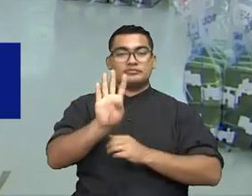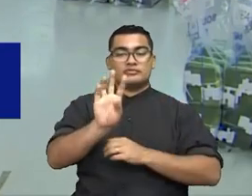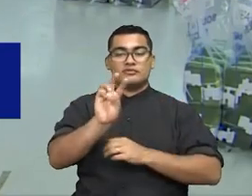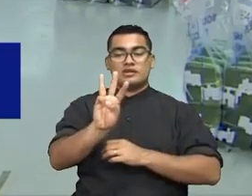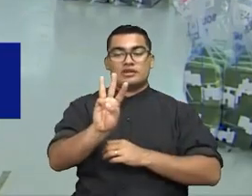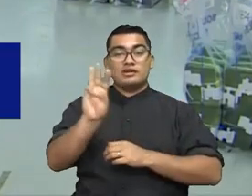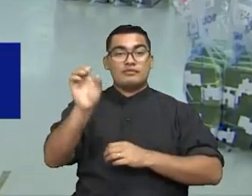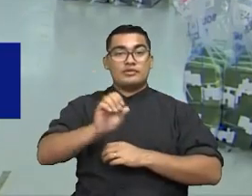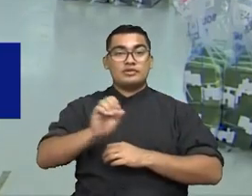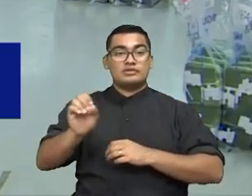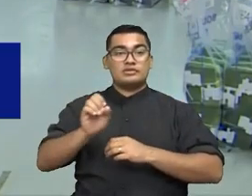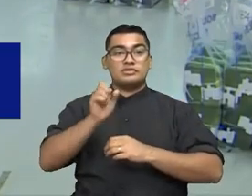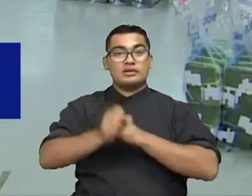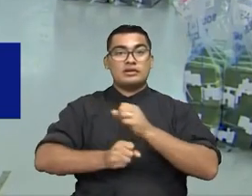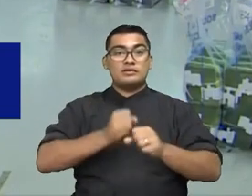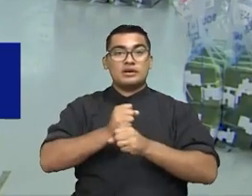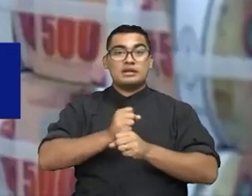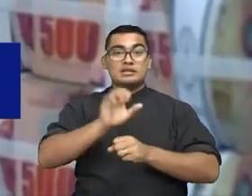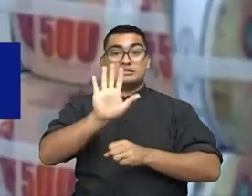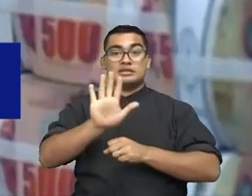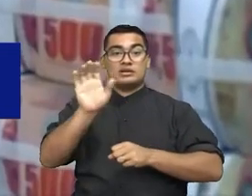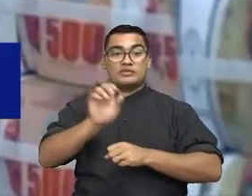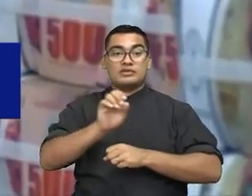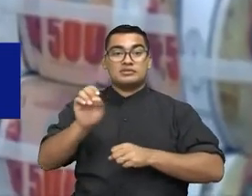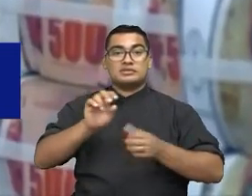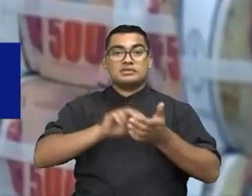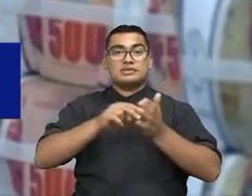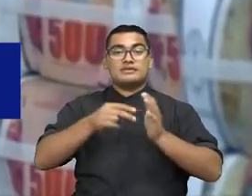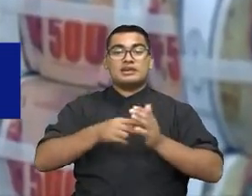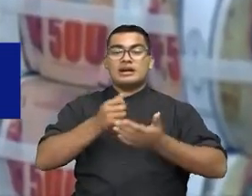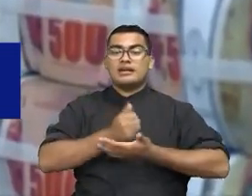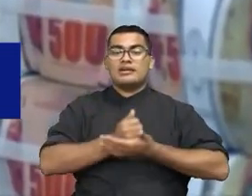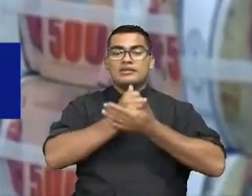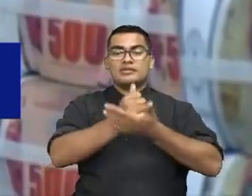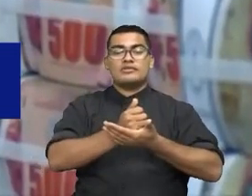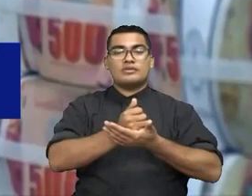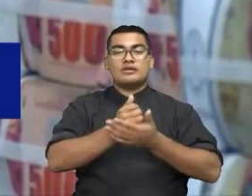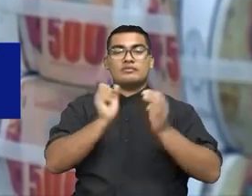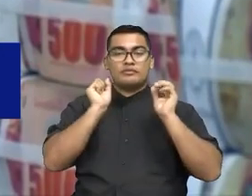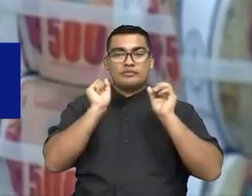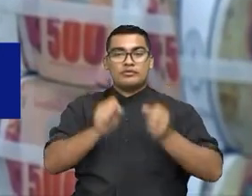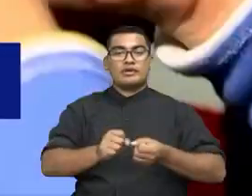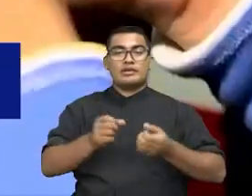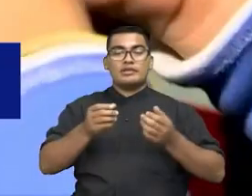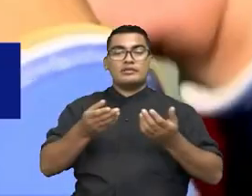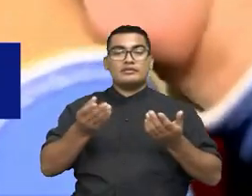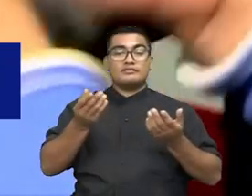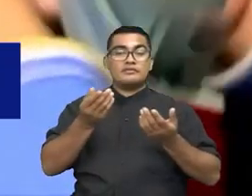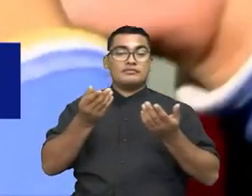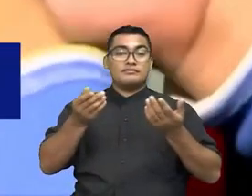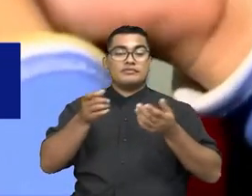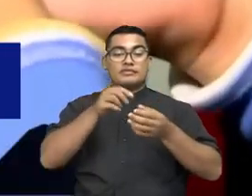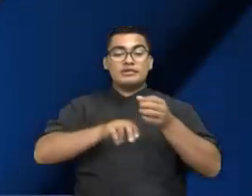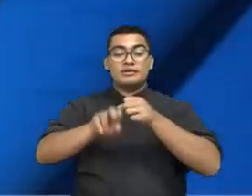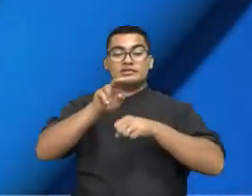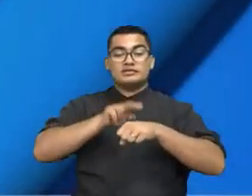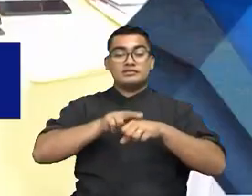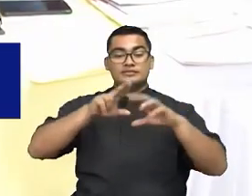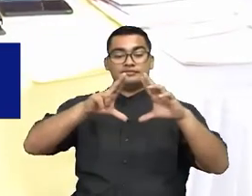3% anual y no en un 5%, contribuye a mantener el poder adquisitivo de la moneda nacional.